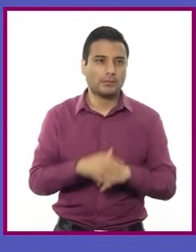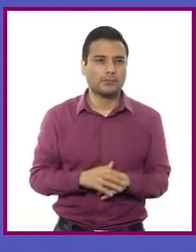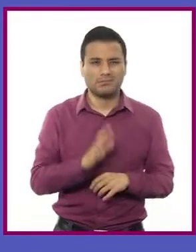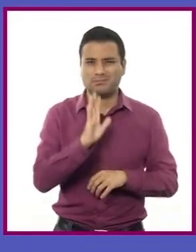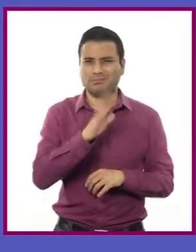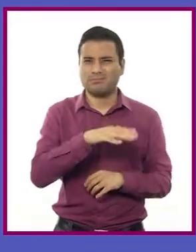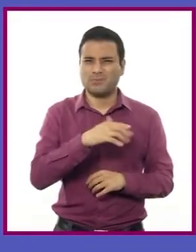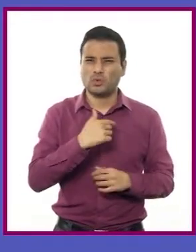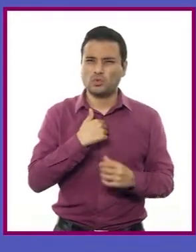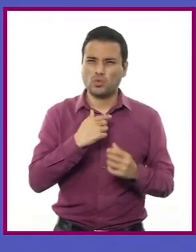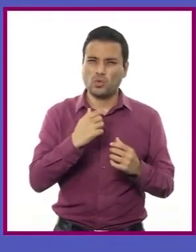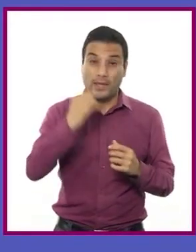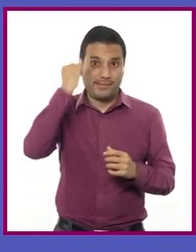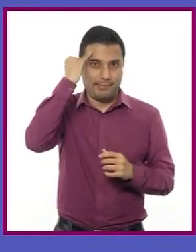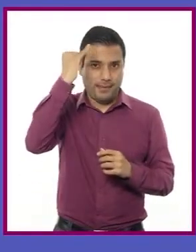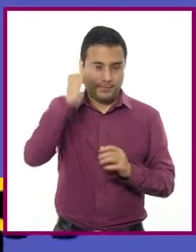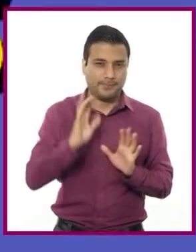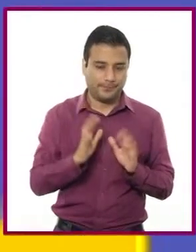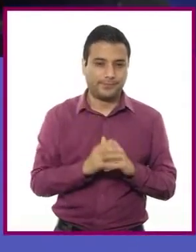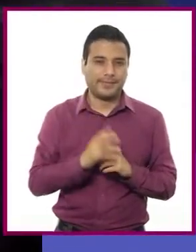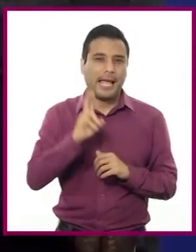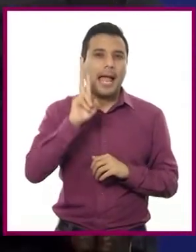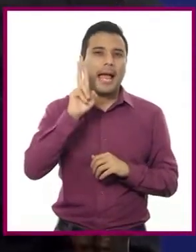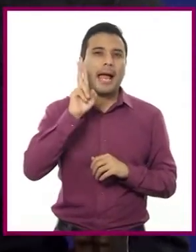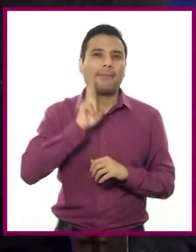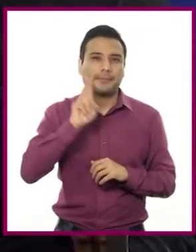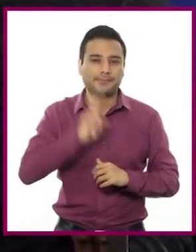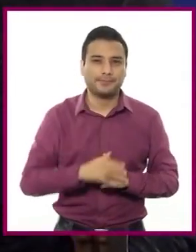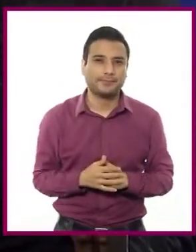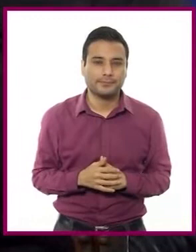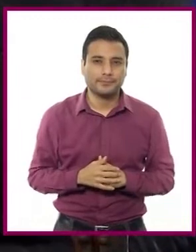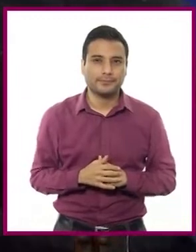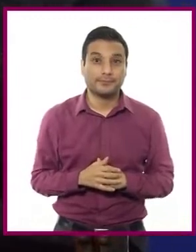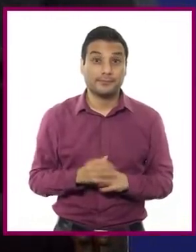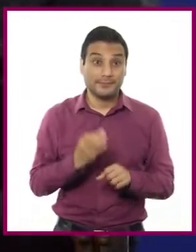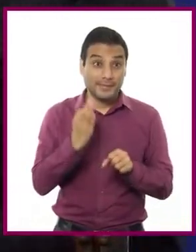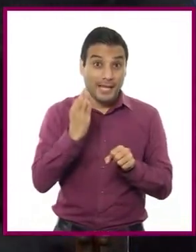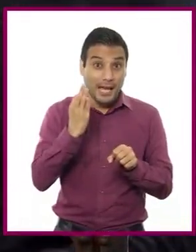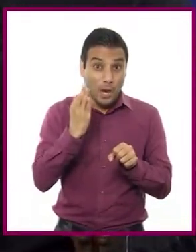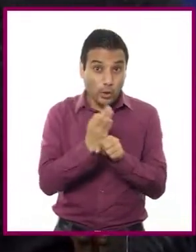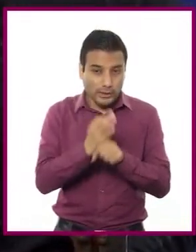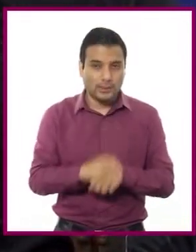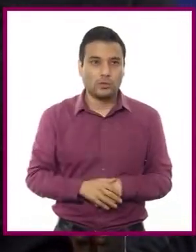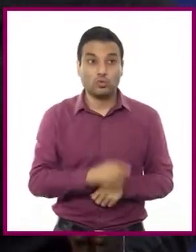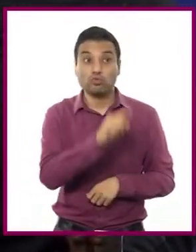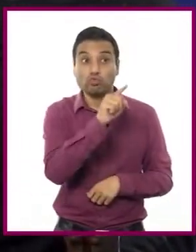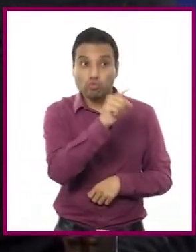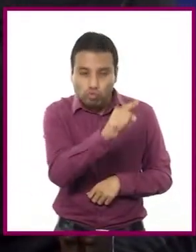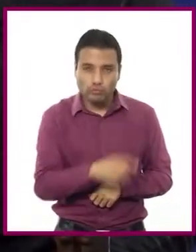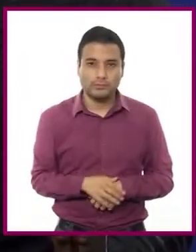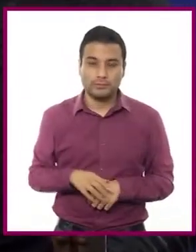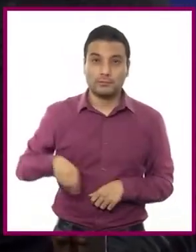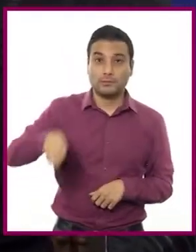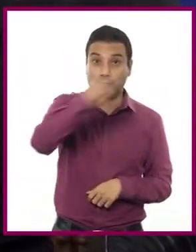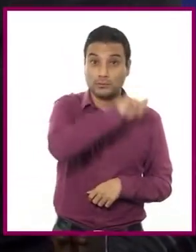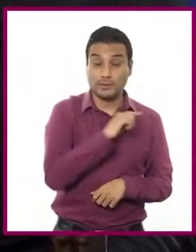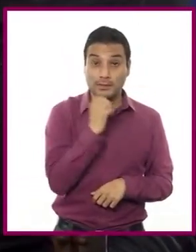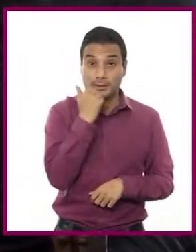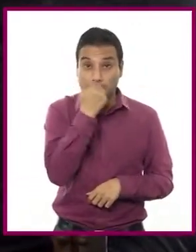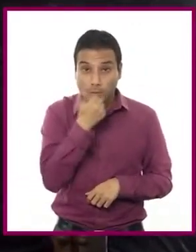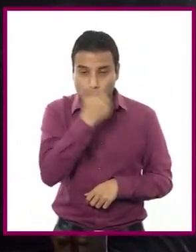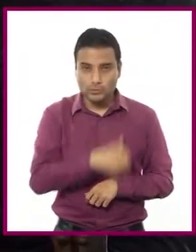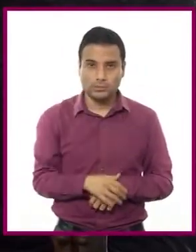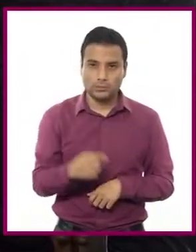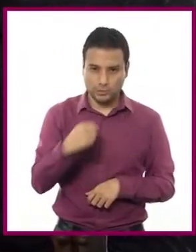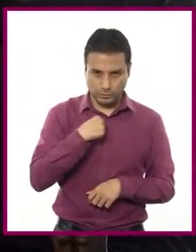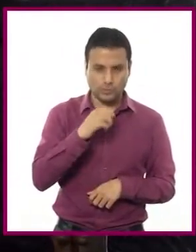tengo una idea. ¿Qué le parece si en estos momentos usted, las y los estudiantes y yo realizamos